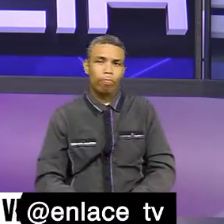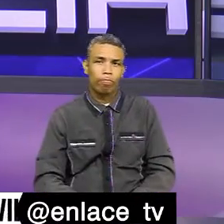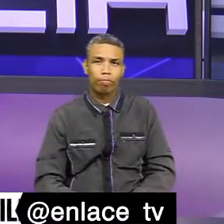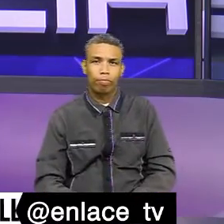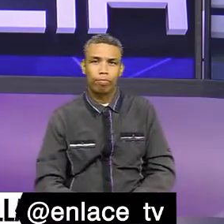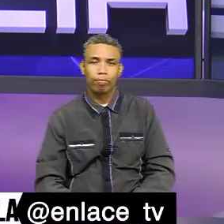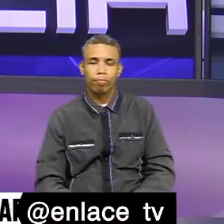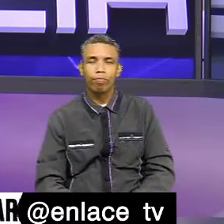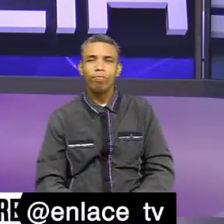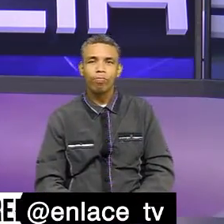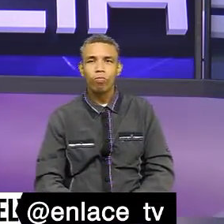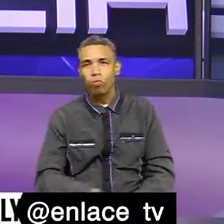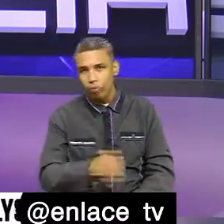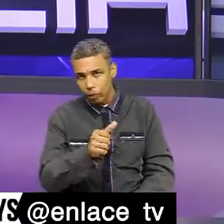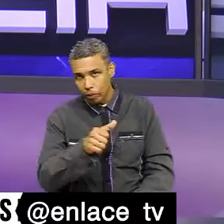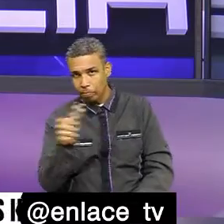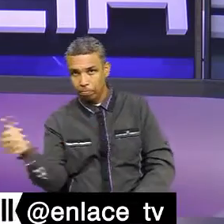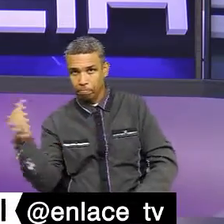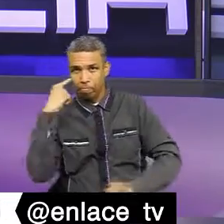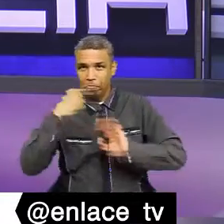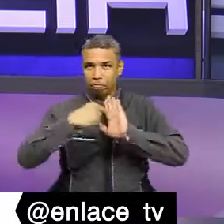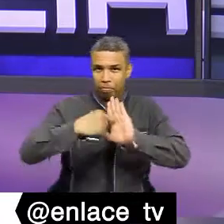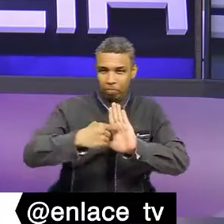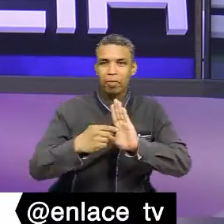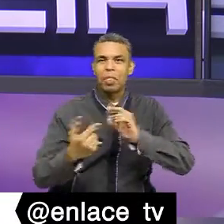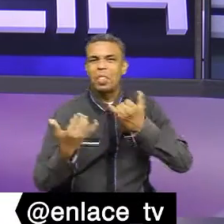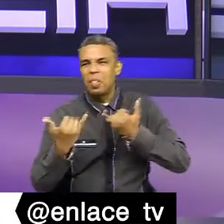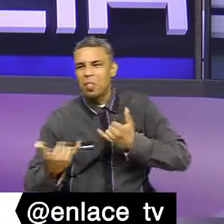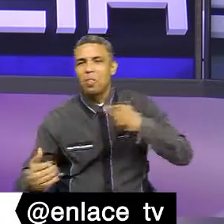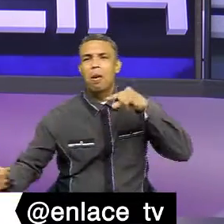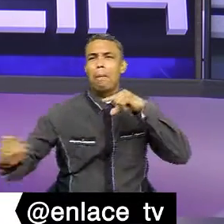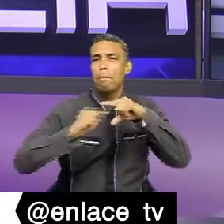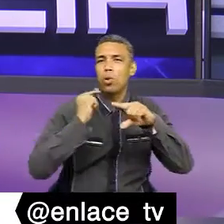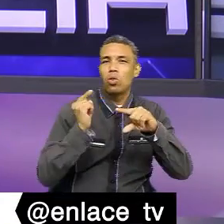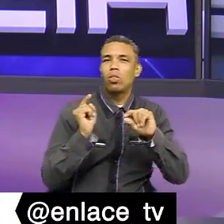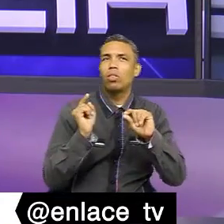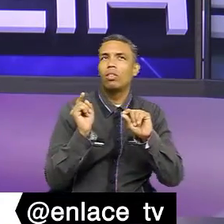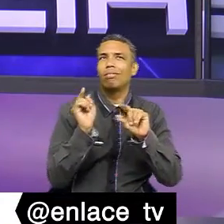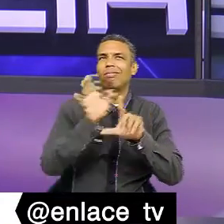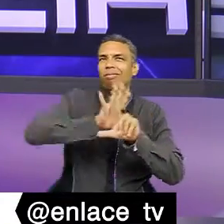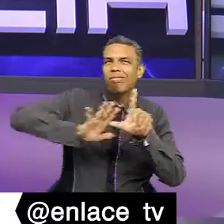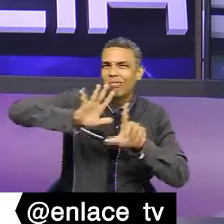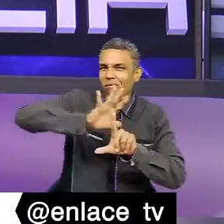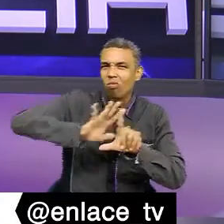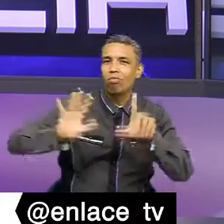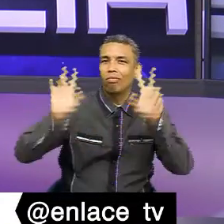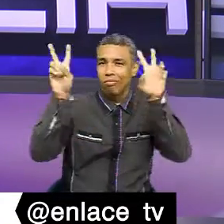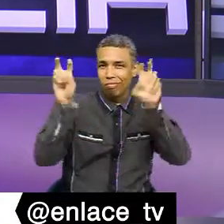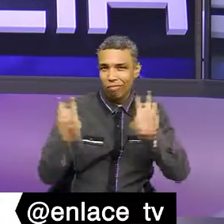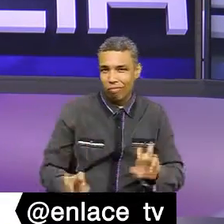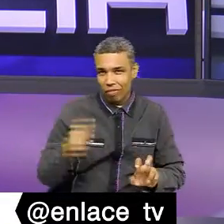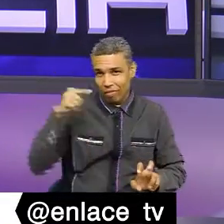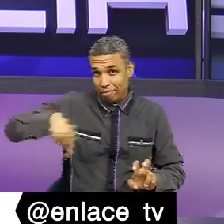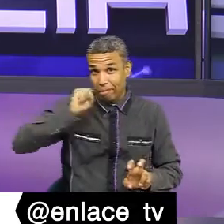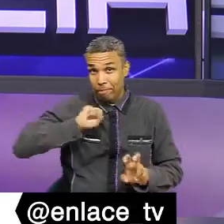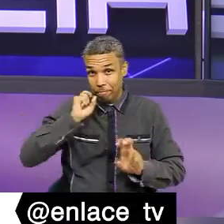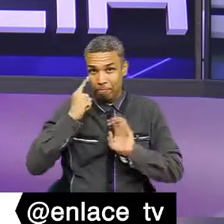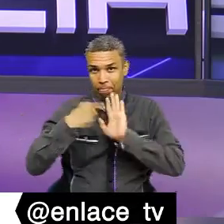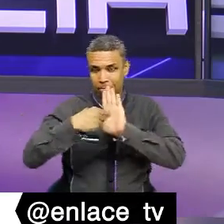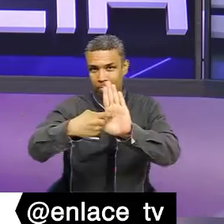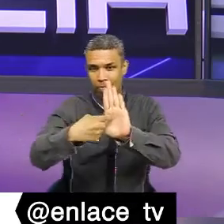Y en otra información a continuación, en imágenes y sonidos, conozcamos otros hechos importantes ocurridos en las últimas horas en Barranca Bermeja